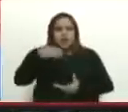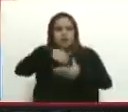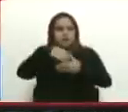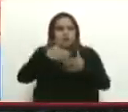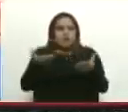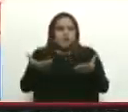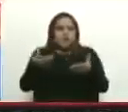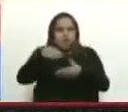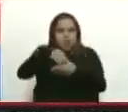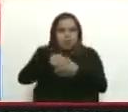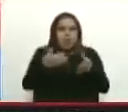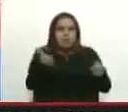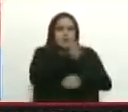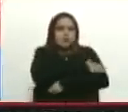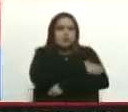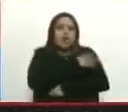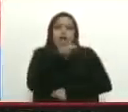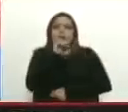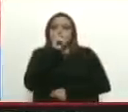opositores. Calladito.